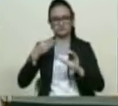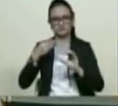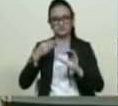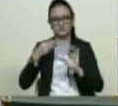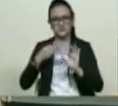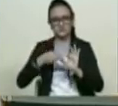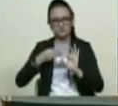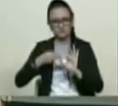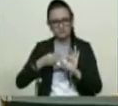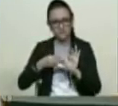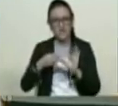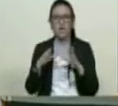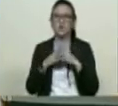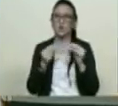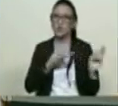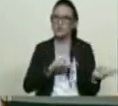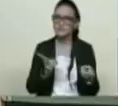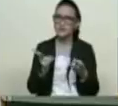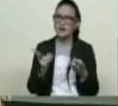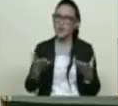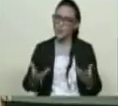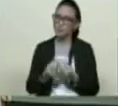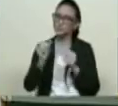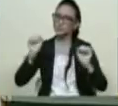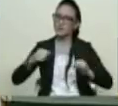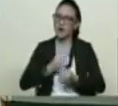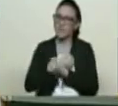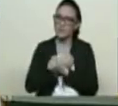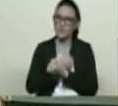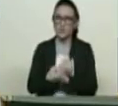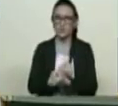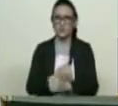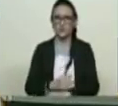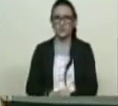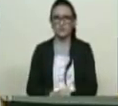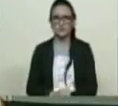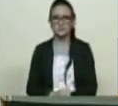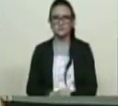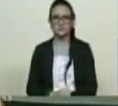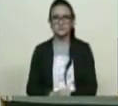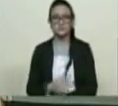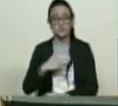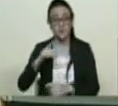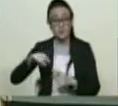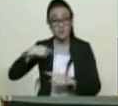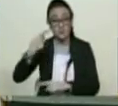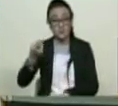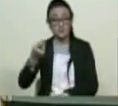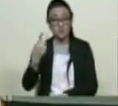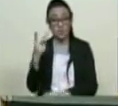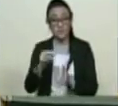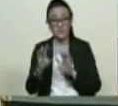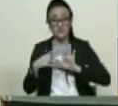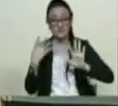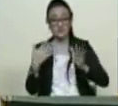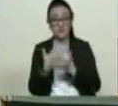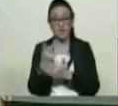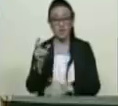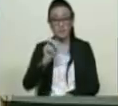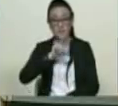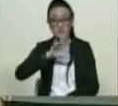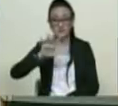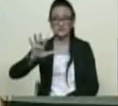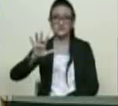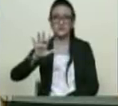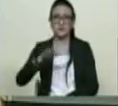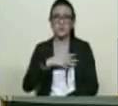Escucharlos, invitarlos y que vayamos juntos. Con amor, quiero ser en el próximo periodo, 2019-2025,